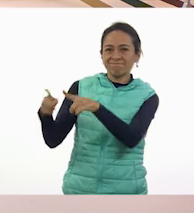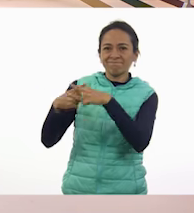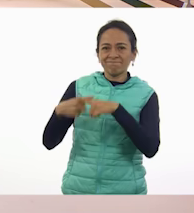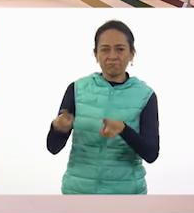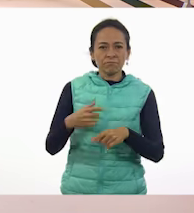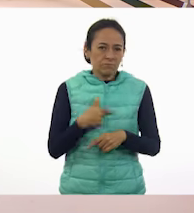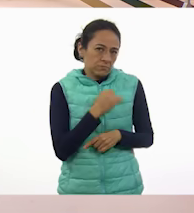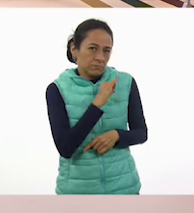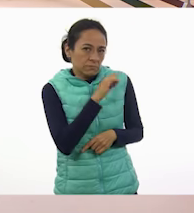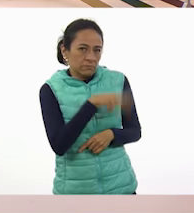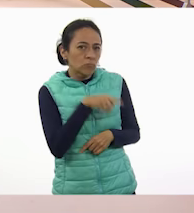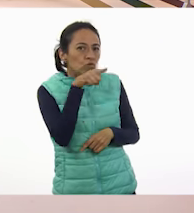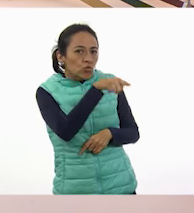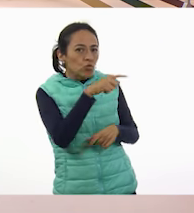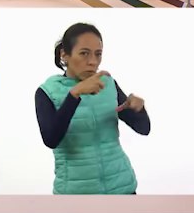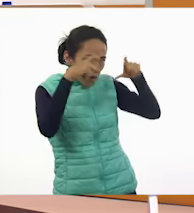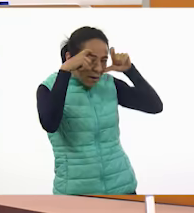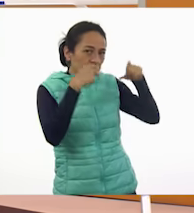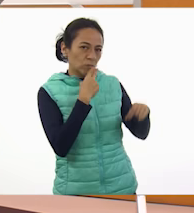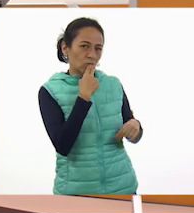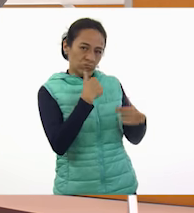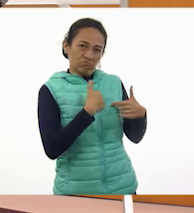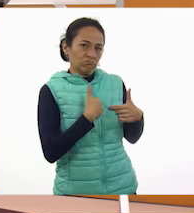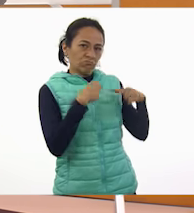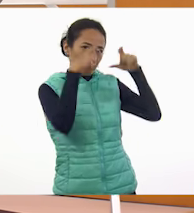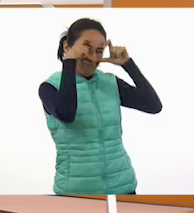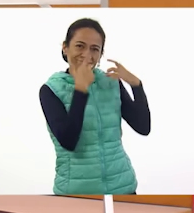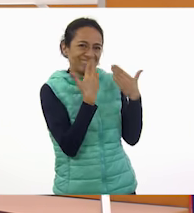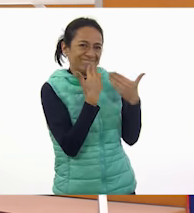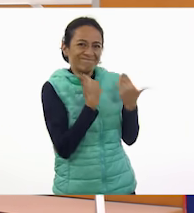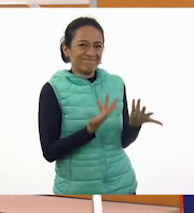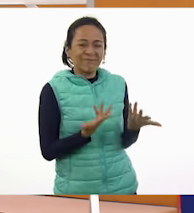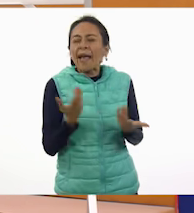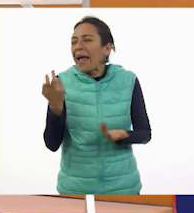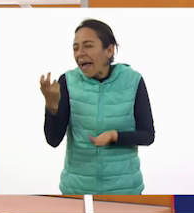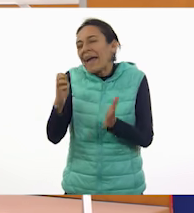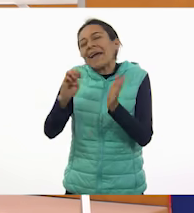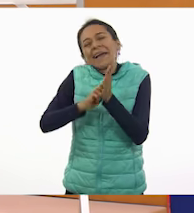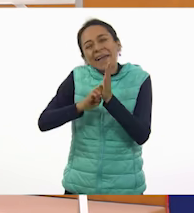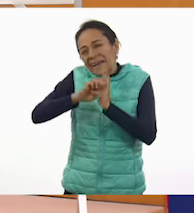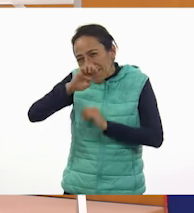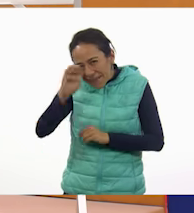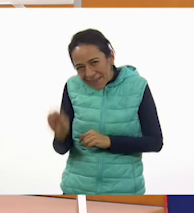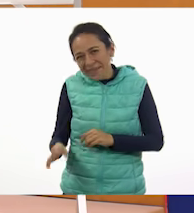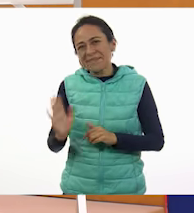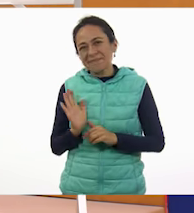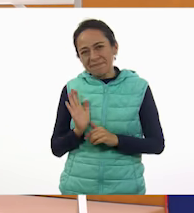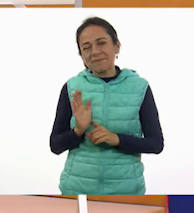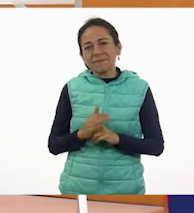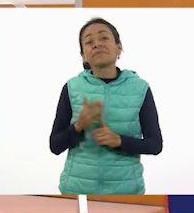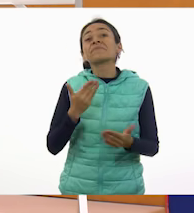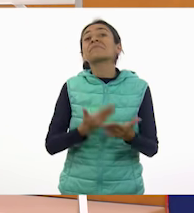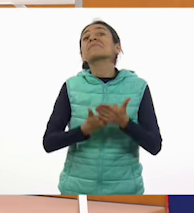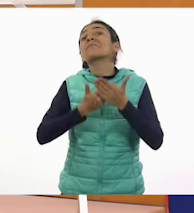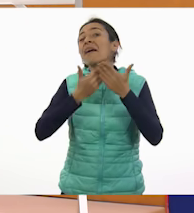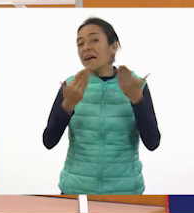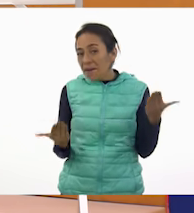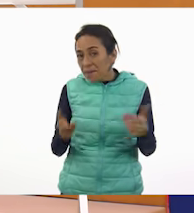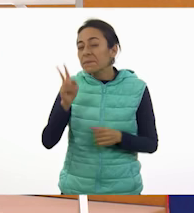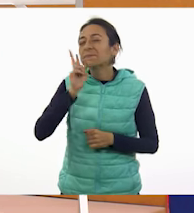lentes, yo no. Por ejemplo. Esa es una de las cosas, ¿no? Y, bueno, ¿qué les parece si ahora